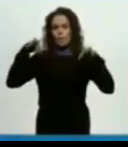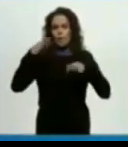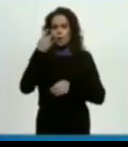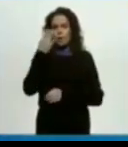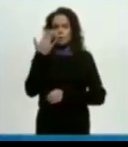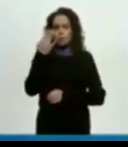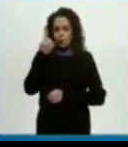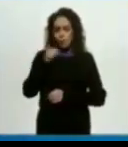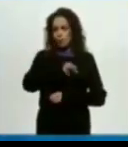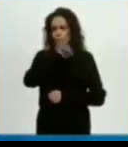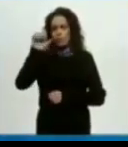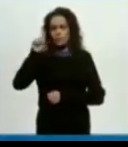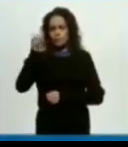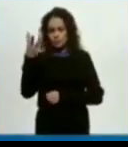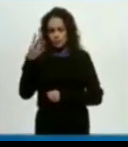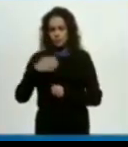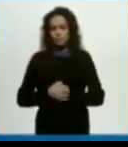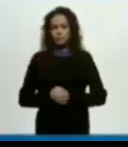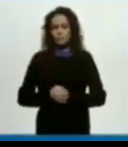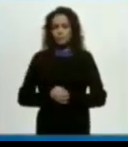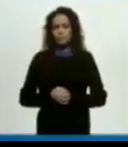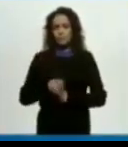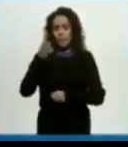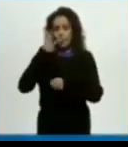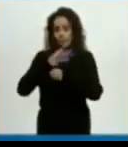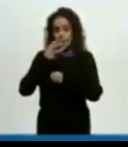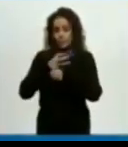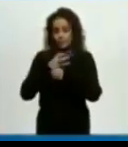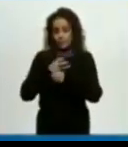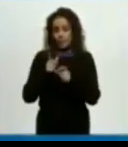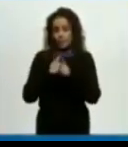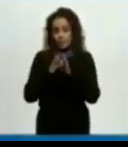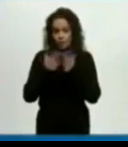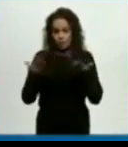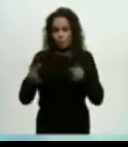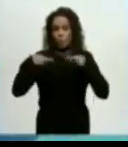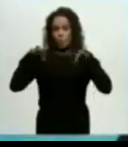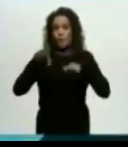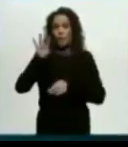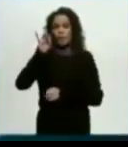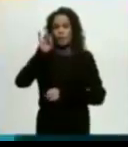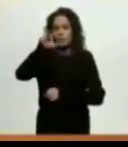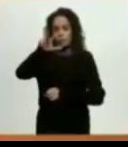a 63 y en tu libro de tercer grado en la página 38.